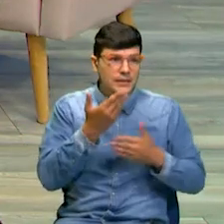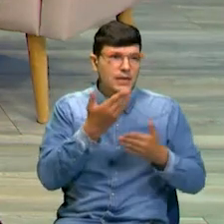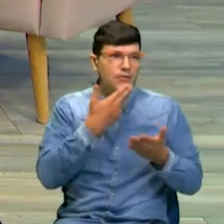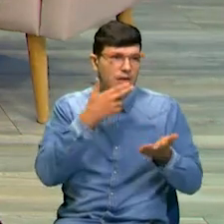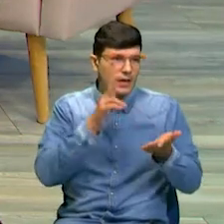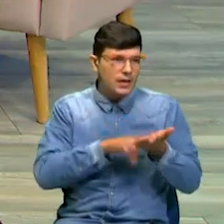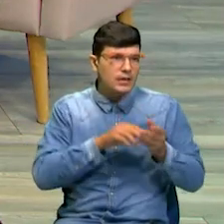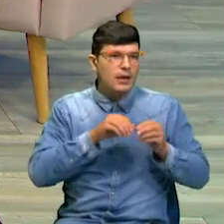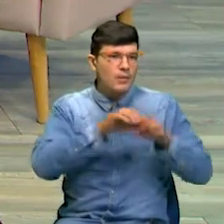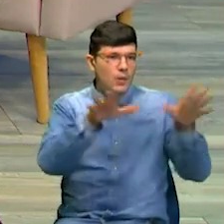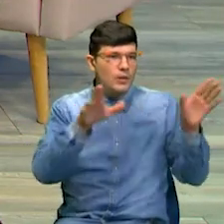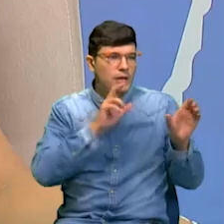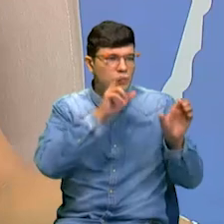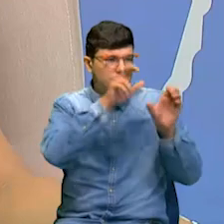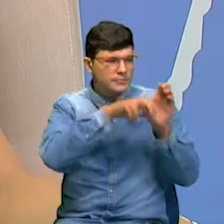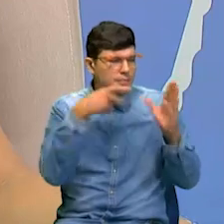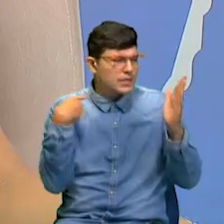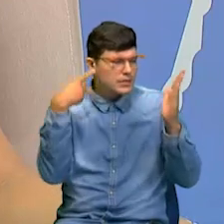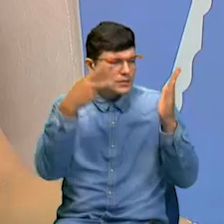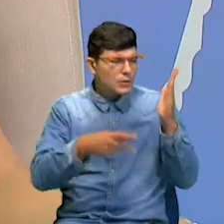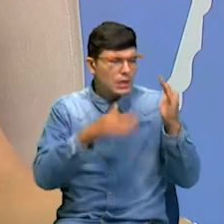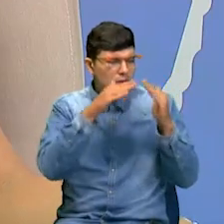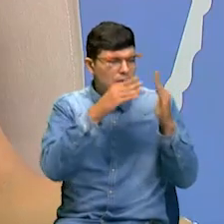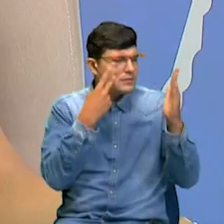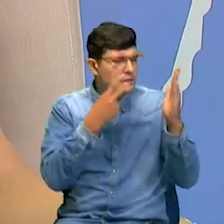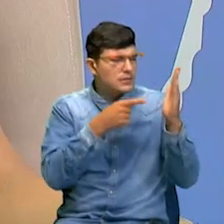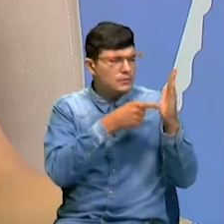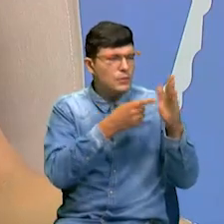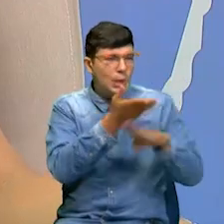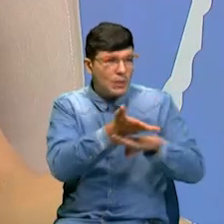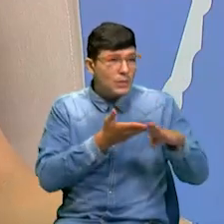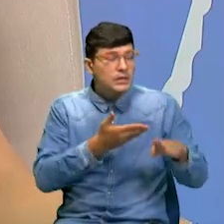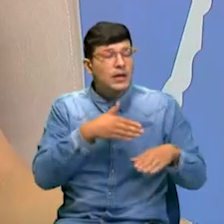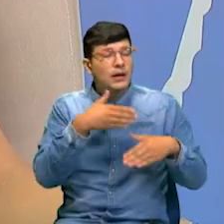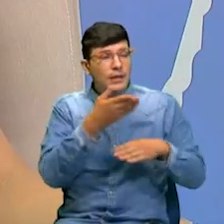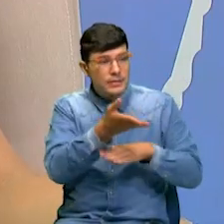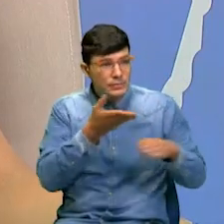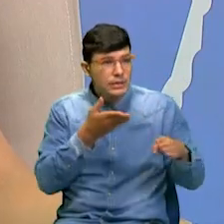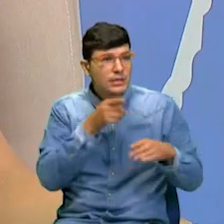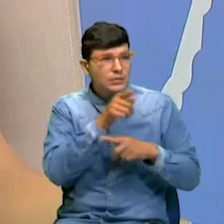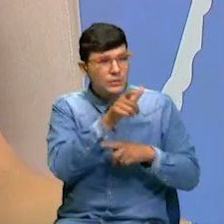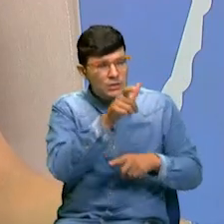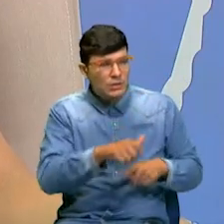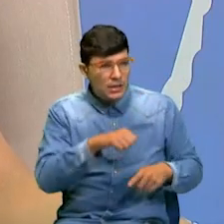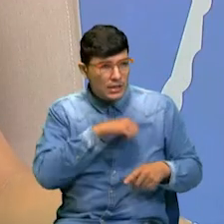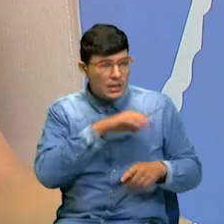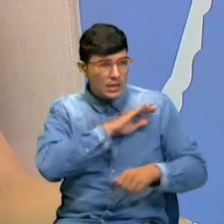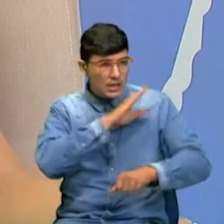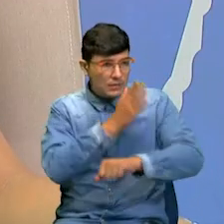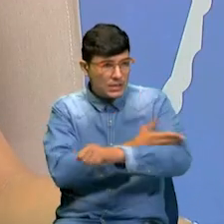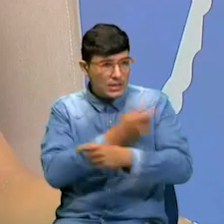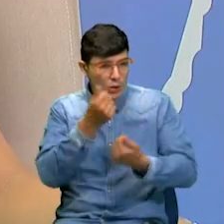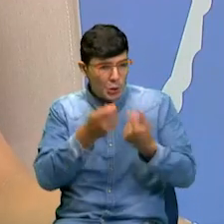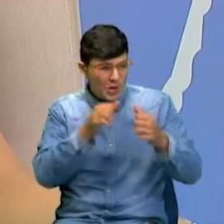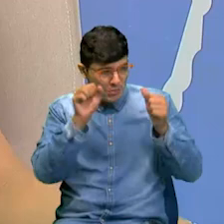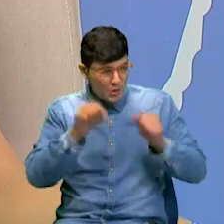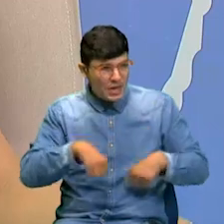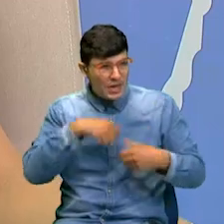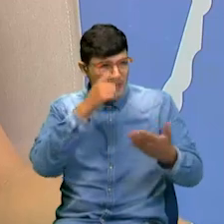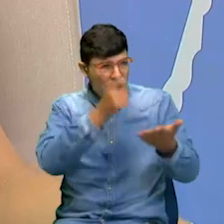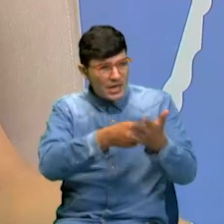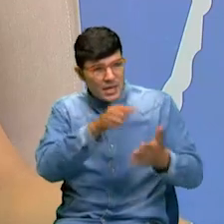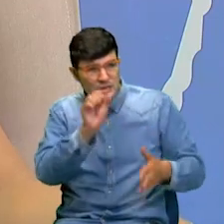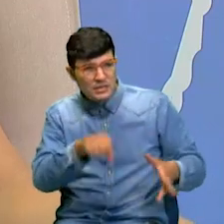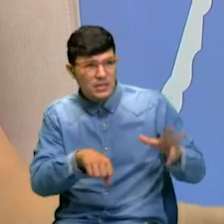escritura pública y se demuestra que efectivamente se le solicita la declaración de renta del señor, si tenía la capacidad económica para pagársela o